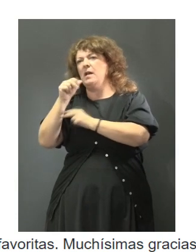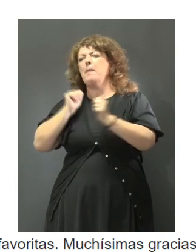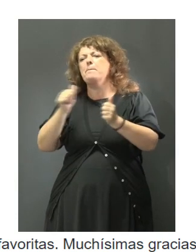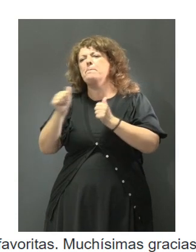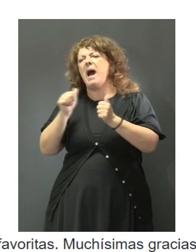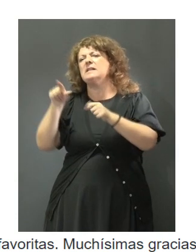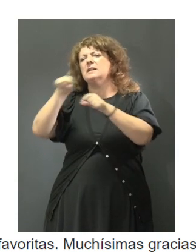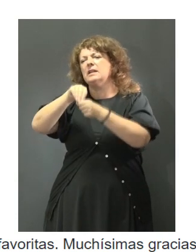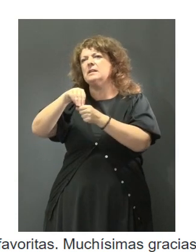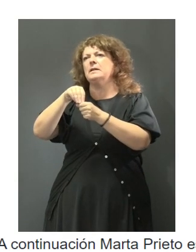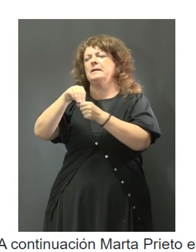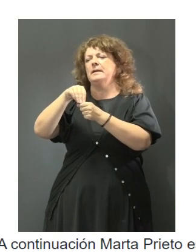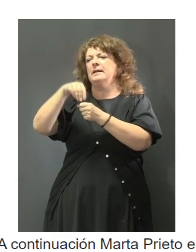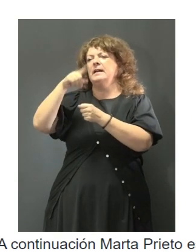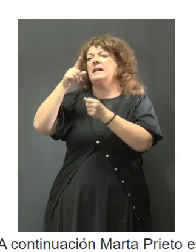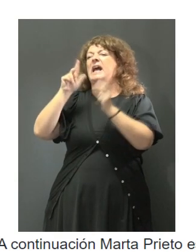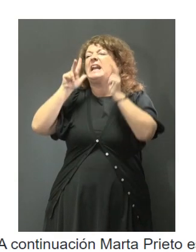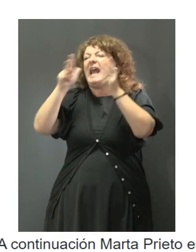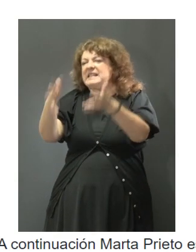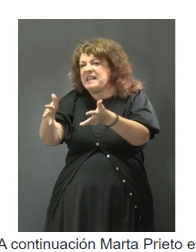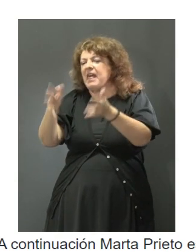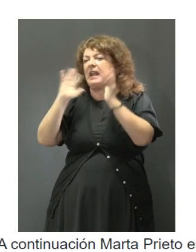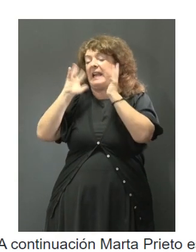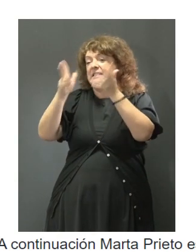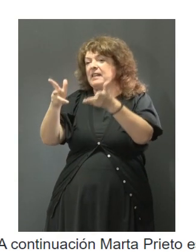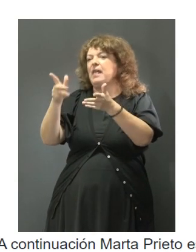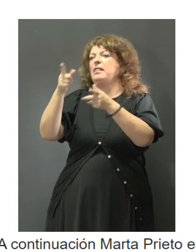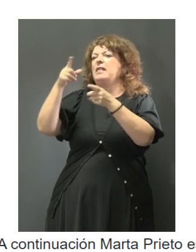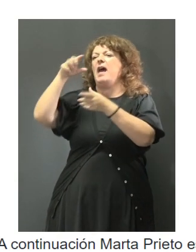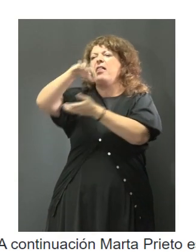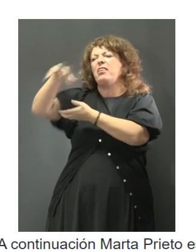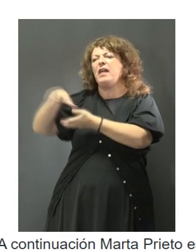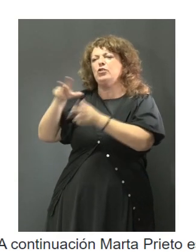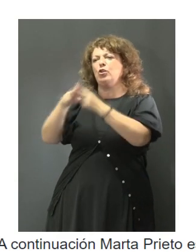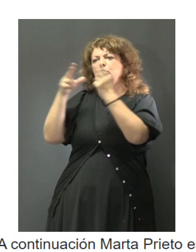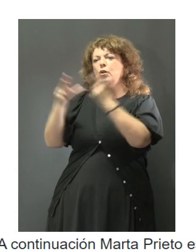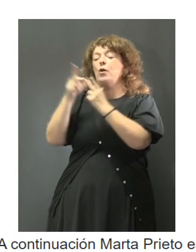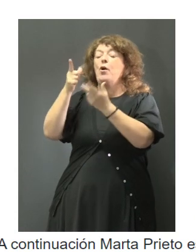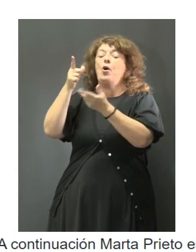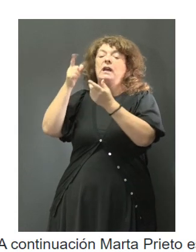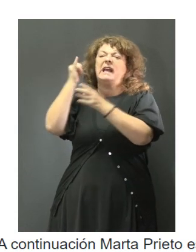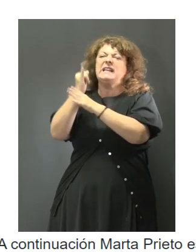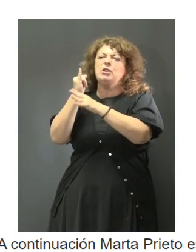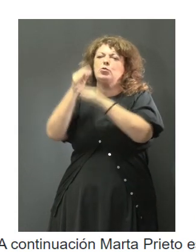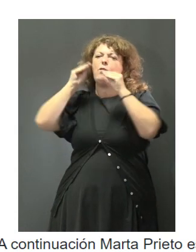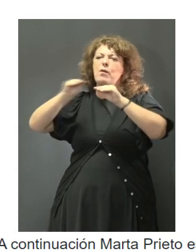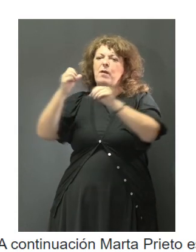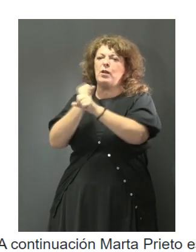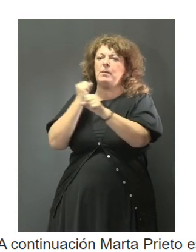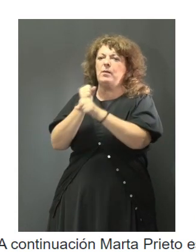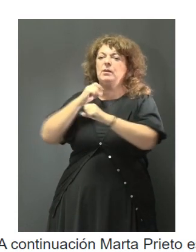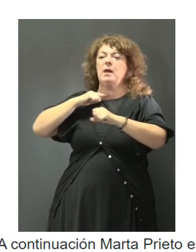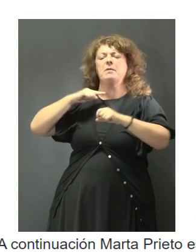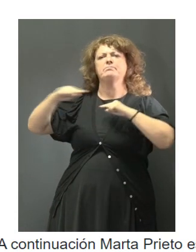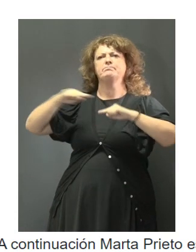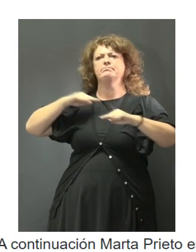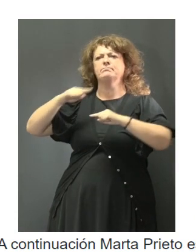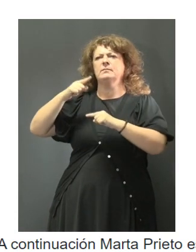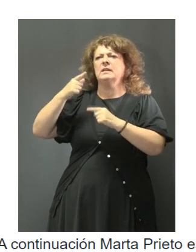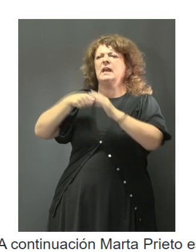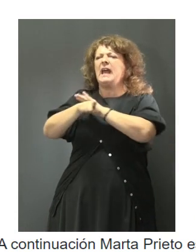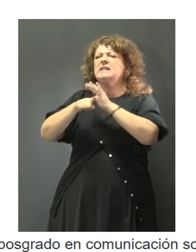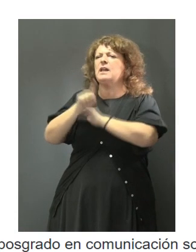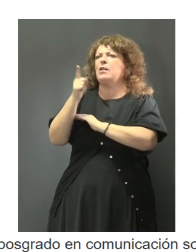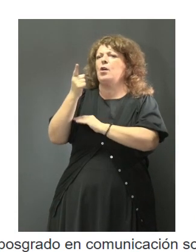Dirección de Residencias y Centros Sociales por el Instituto de Formación y Empleo y formación en Dirección y Gestión de